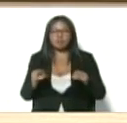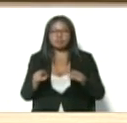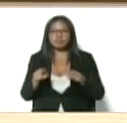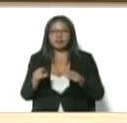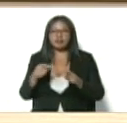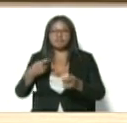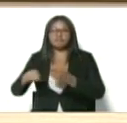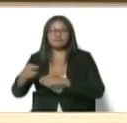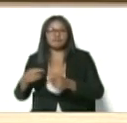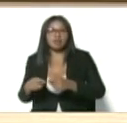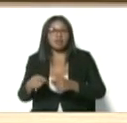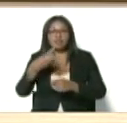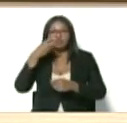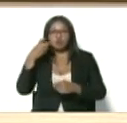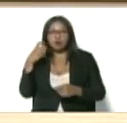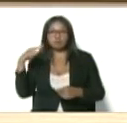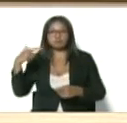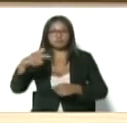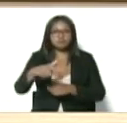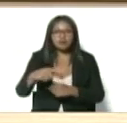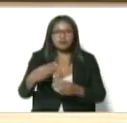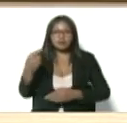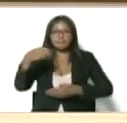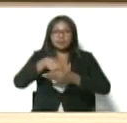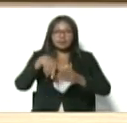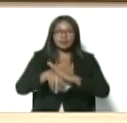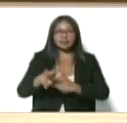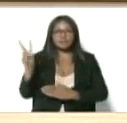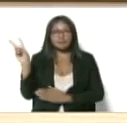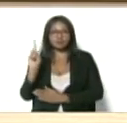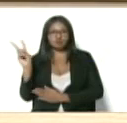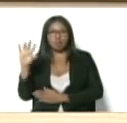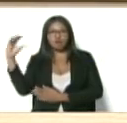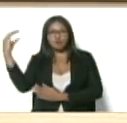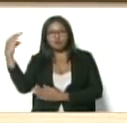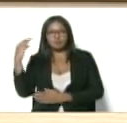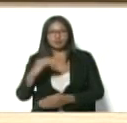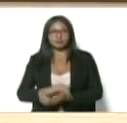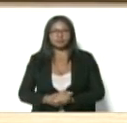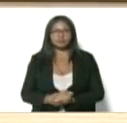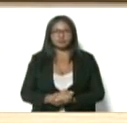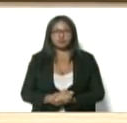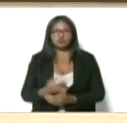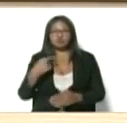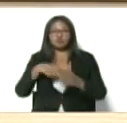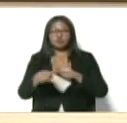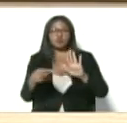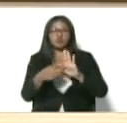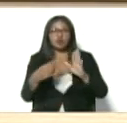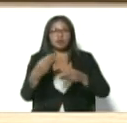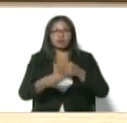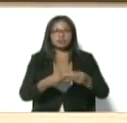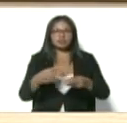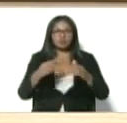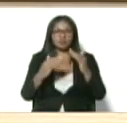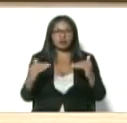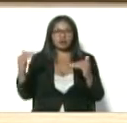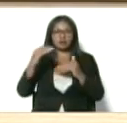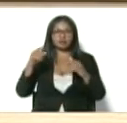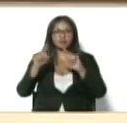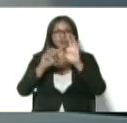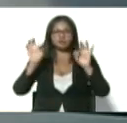drogas que colombia mete en territorio venezolano procedo a crear la superintendencia